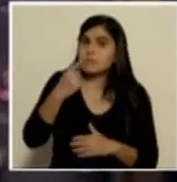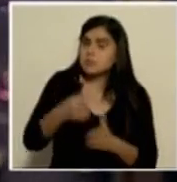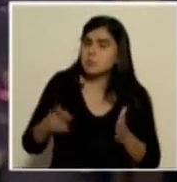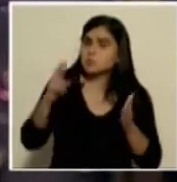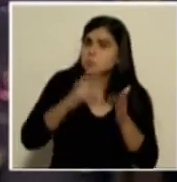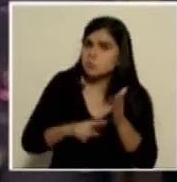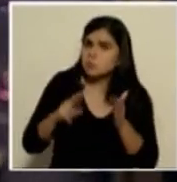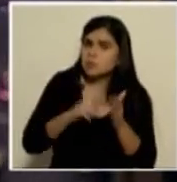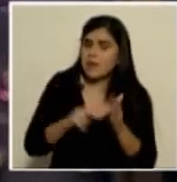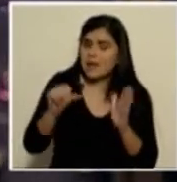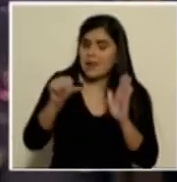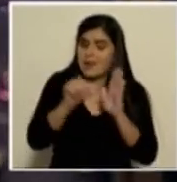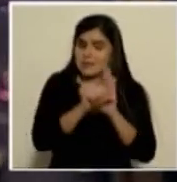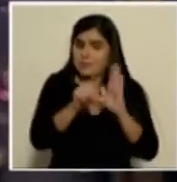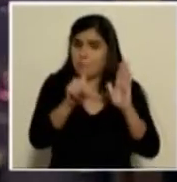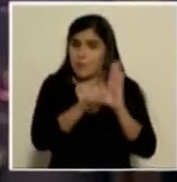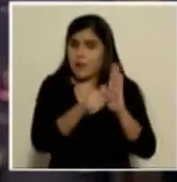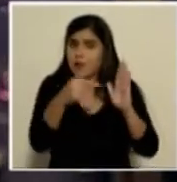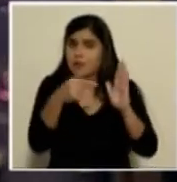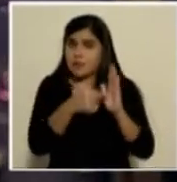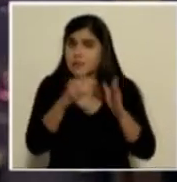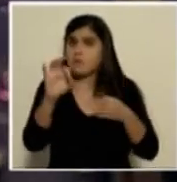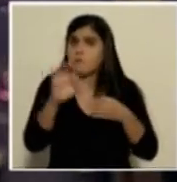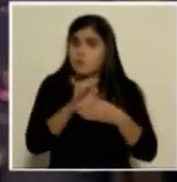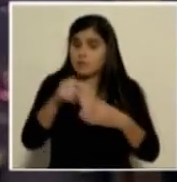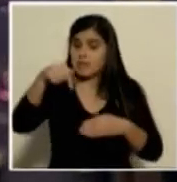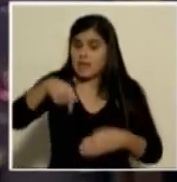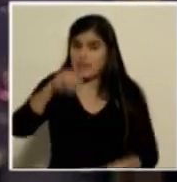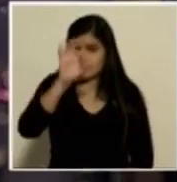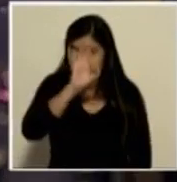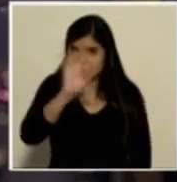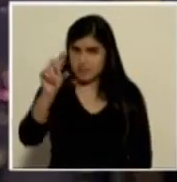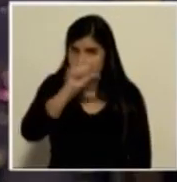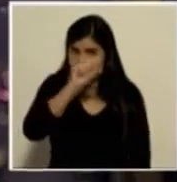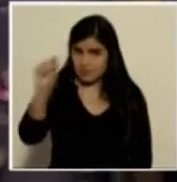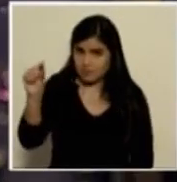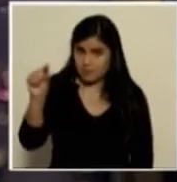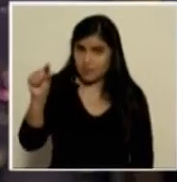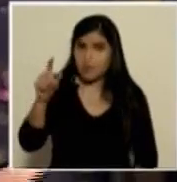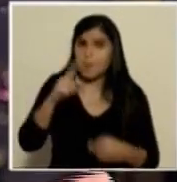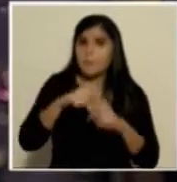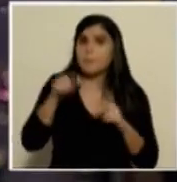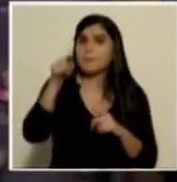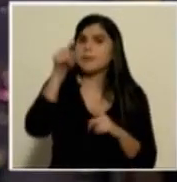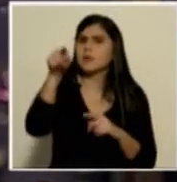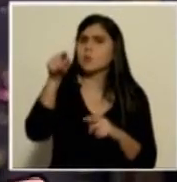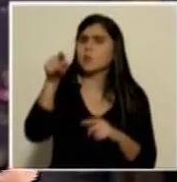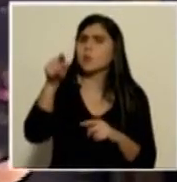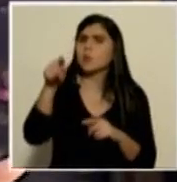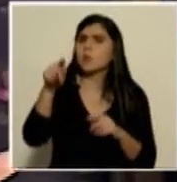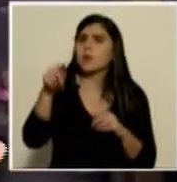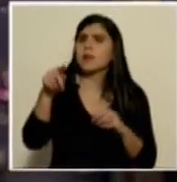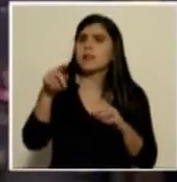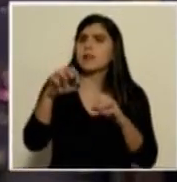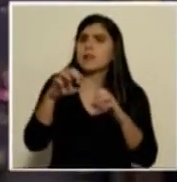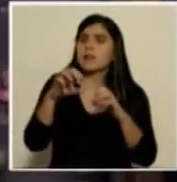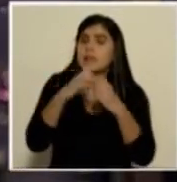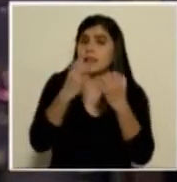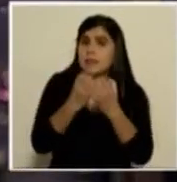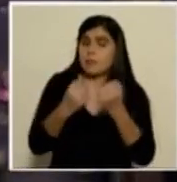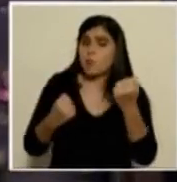Asamblea Legislativa funcionaría esta semana. Sin embargo, su personal de apoyo viene de diferentes cantones,